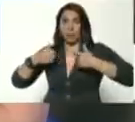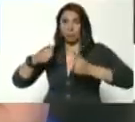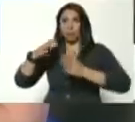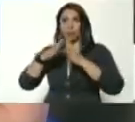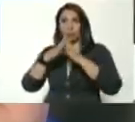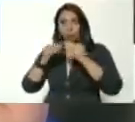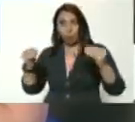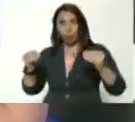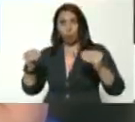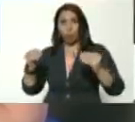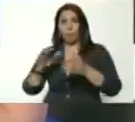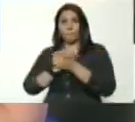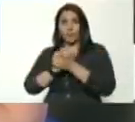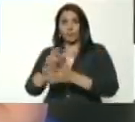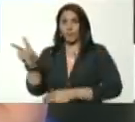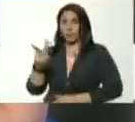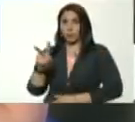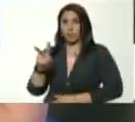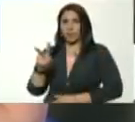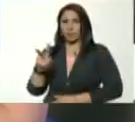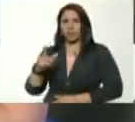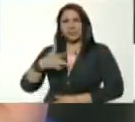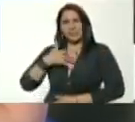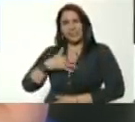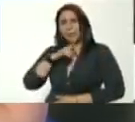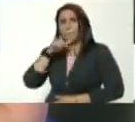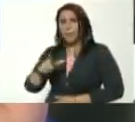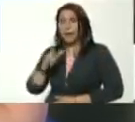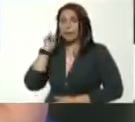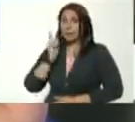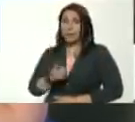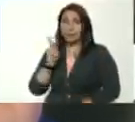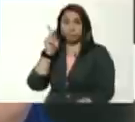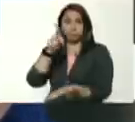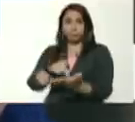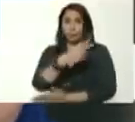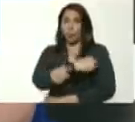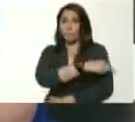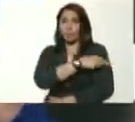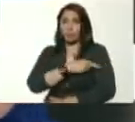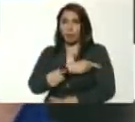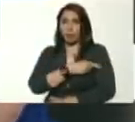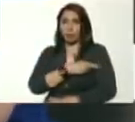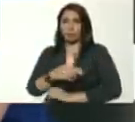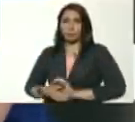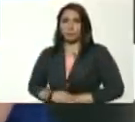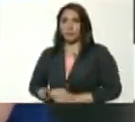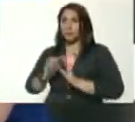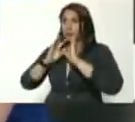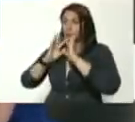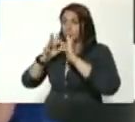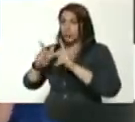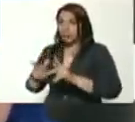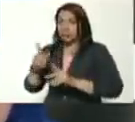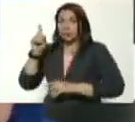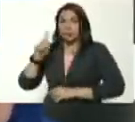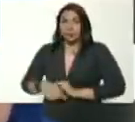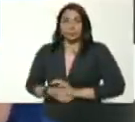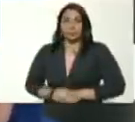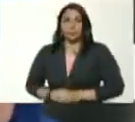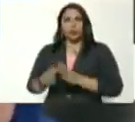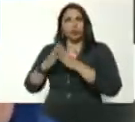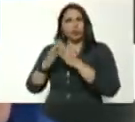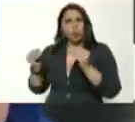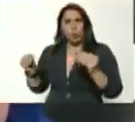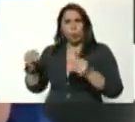los compatriotas venezolanos. Ante los síntomas, dirigirnos al Hospital Centinela, confesar en la ficha epidemiológica todos